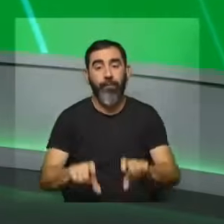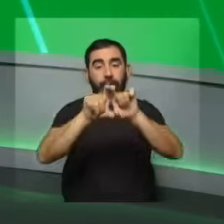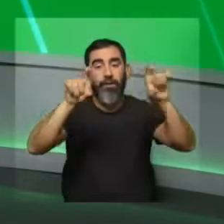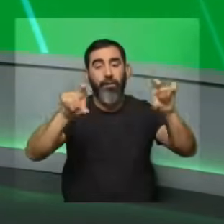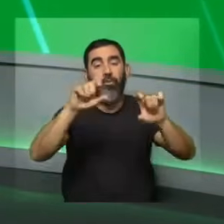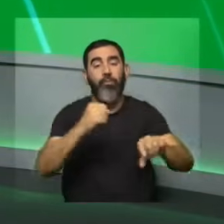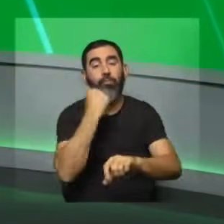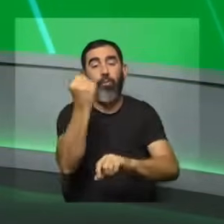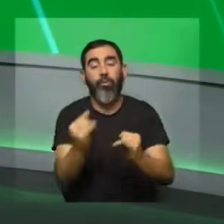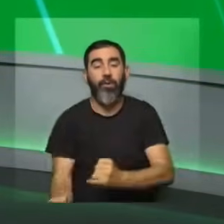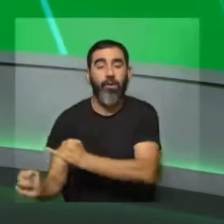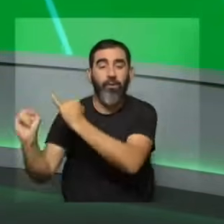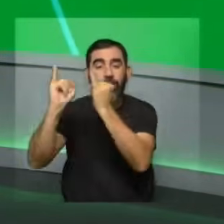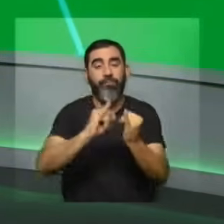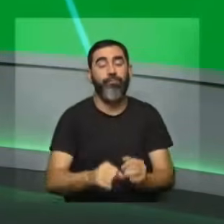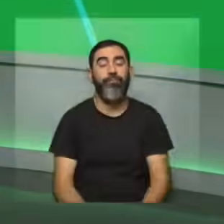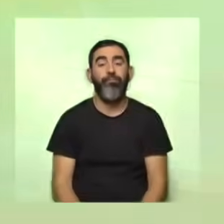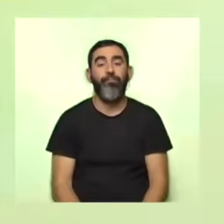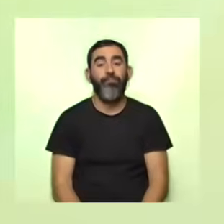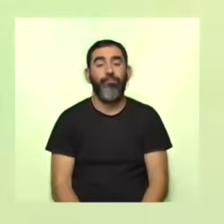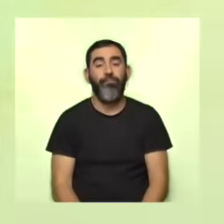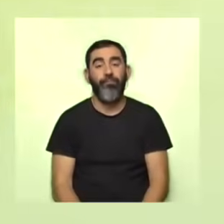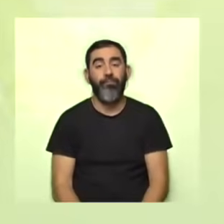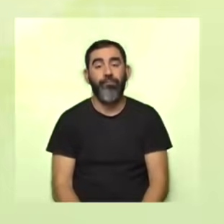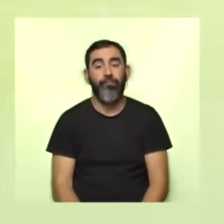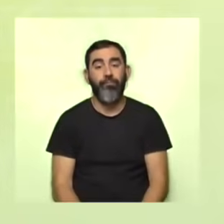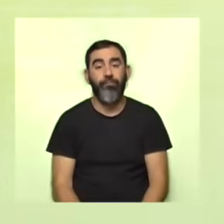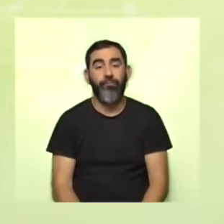Vemos otros títulos que se están destacando a esta hora.